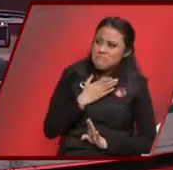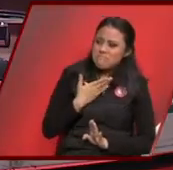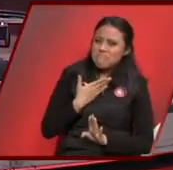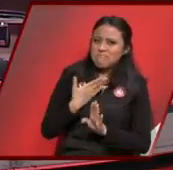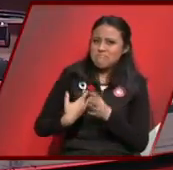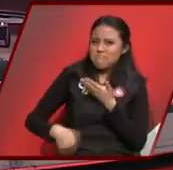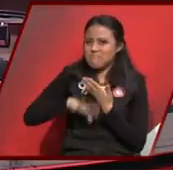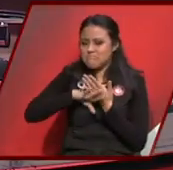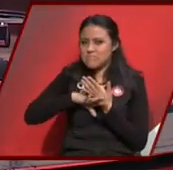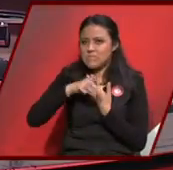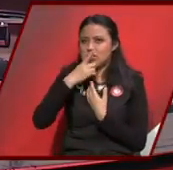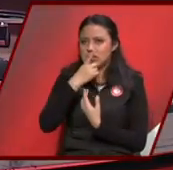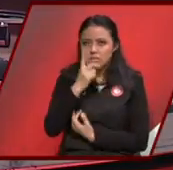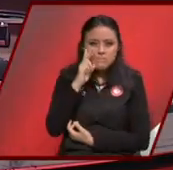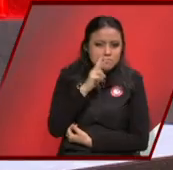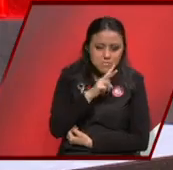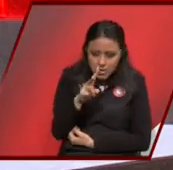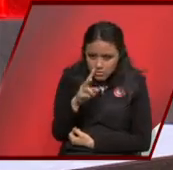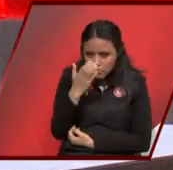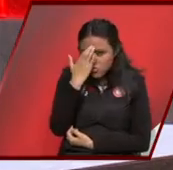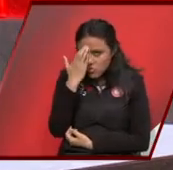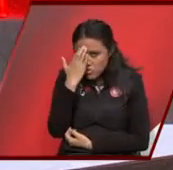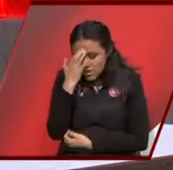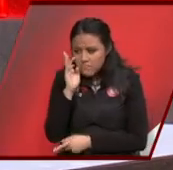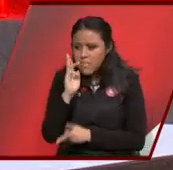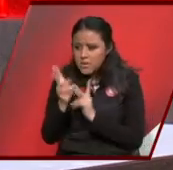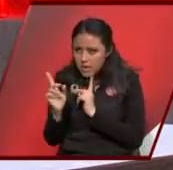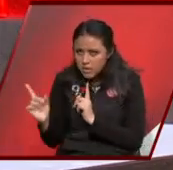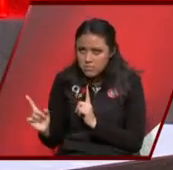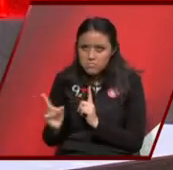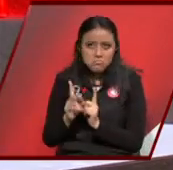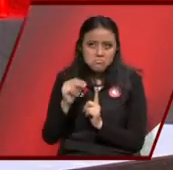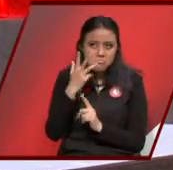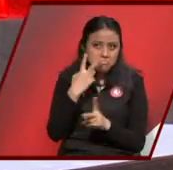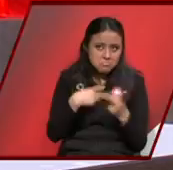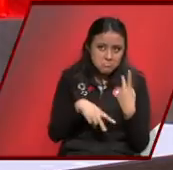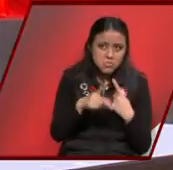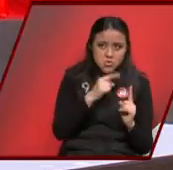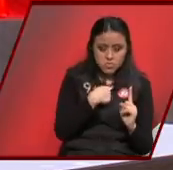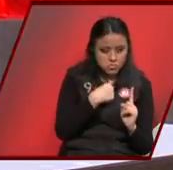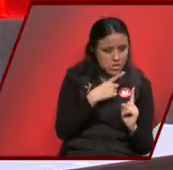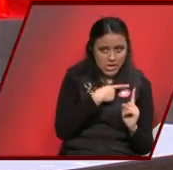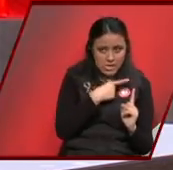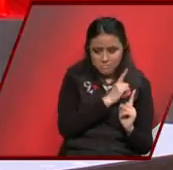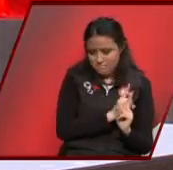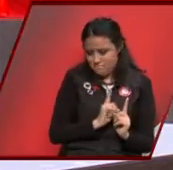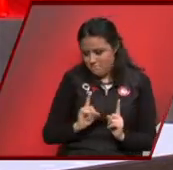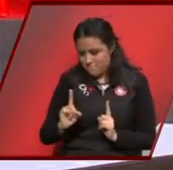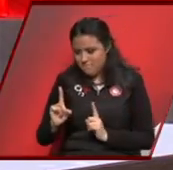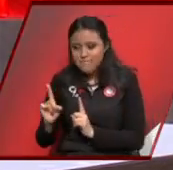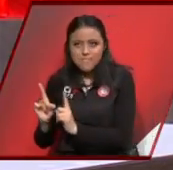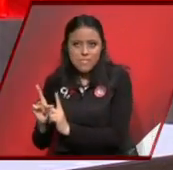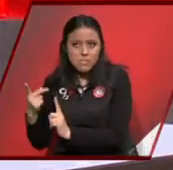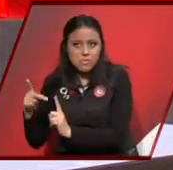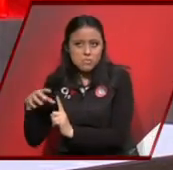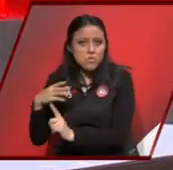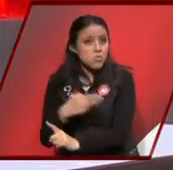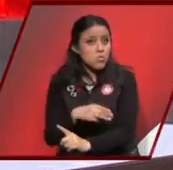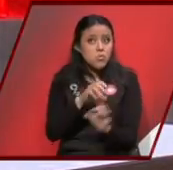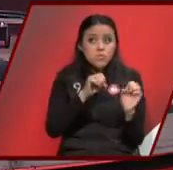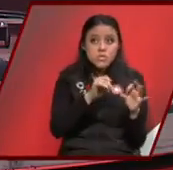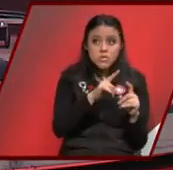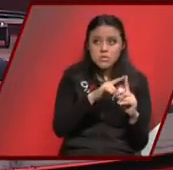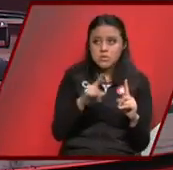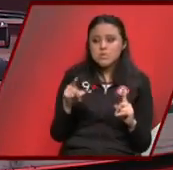primero que voy a hacer es llamarles, verlos, visitarlos, platicar. No quieren venir a verme, yo voy a verlos. Porque tenemos que trabajar. ¿Cómo va a salir de la